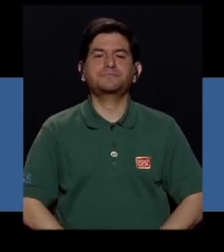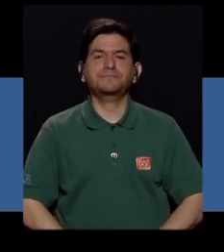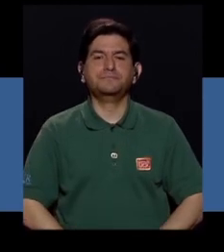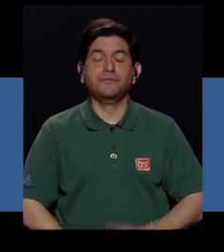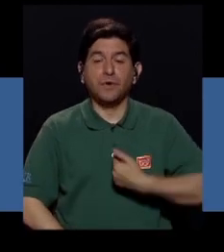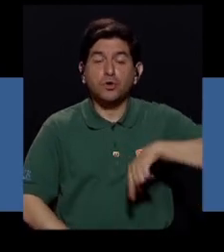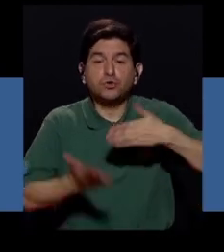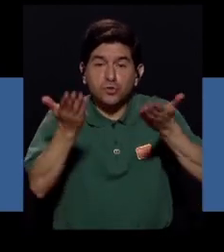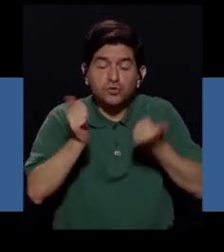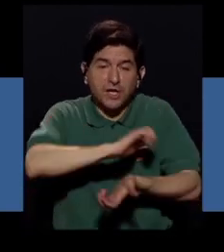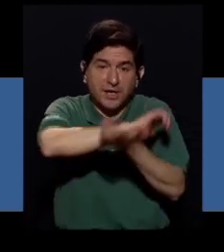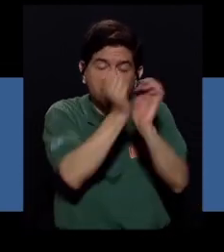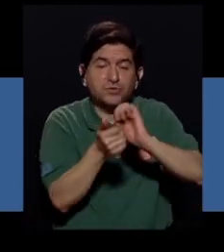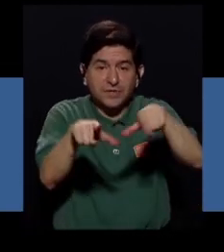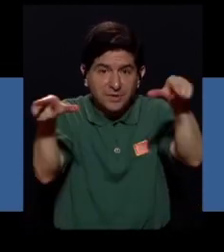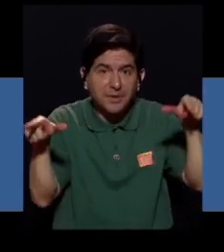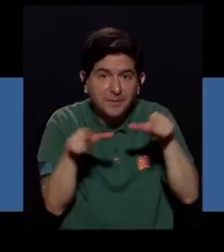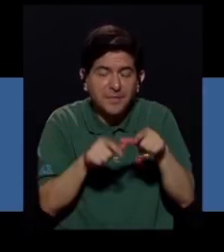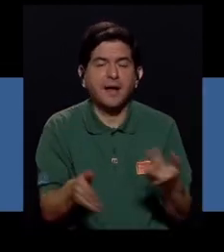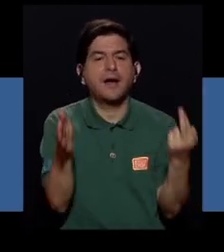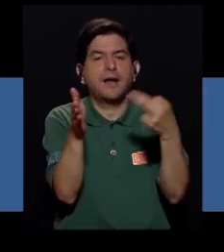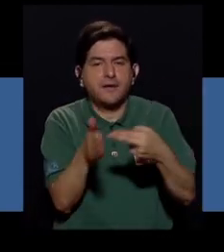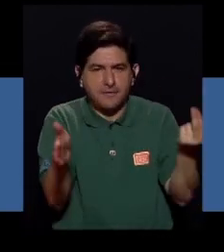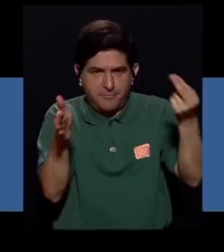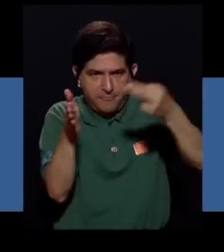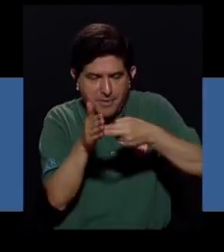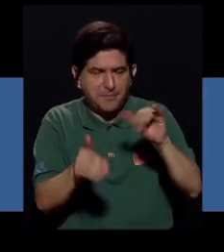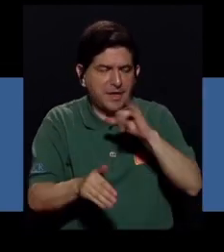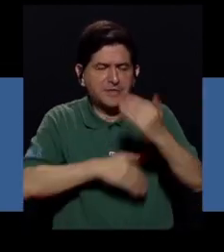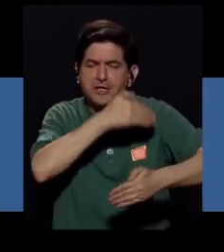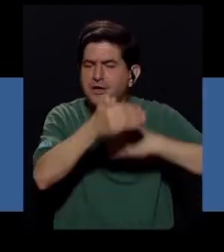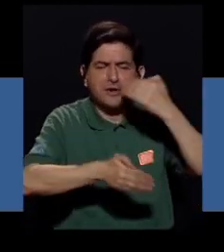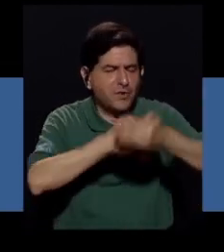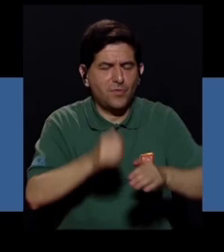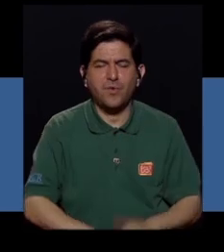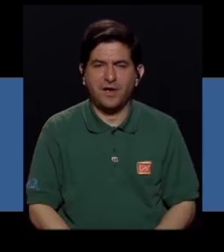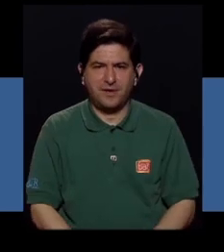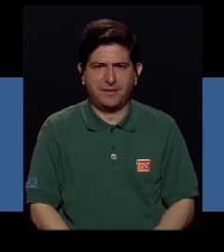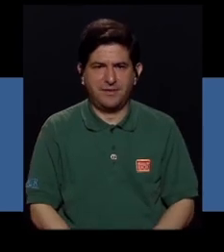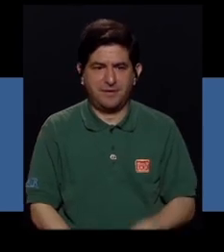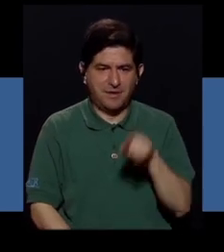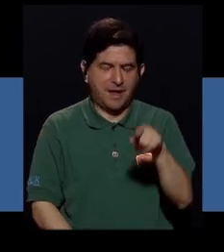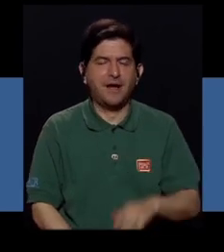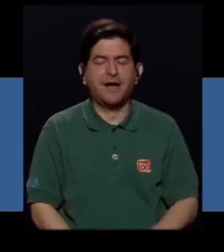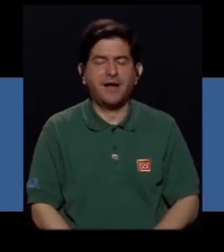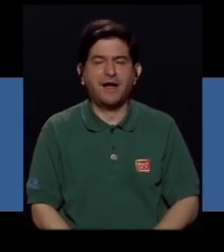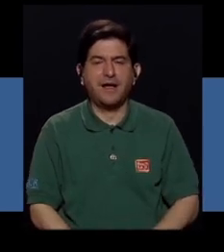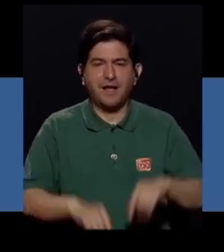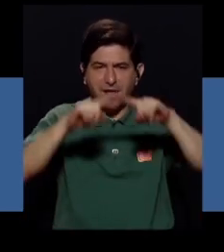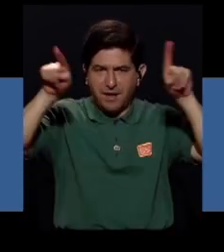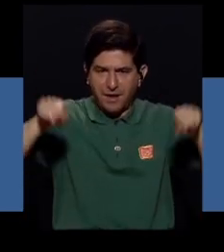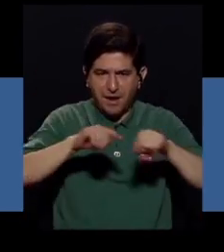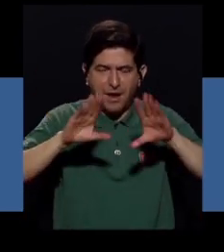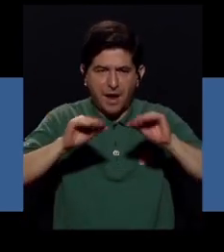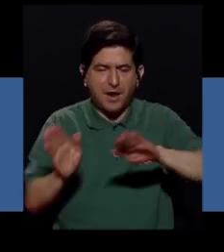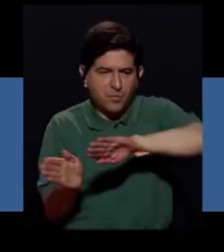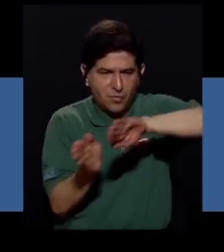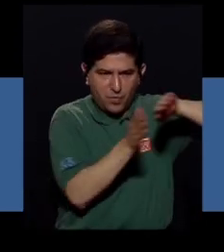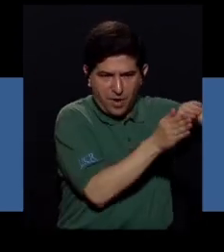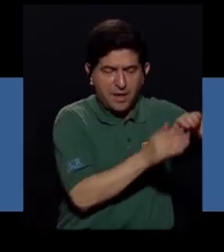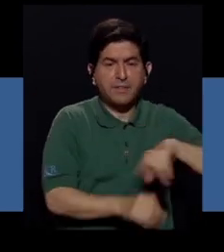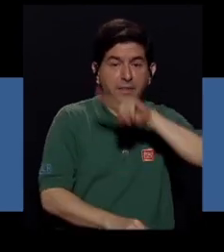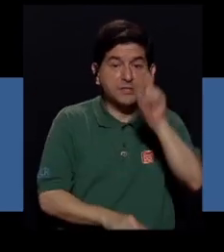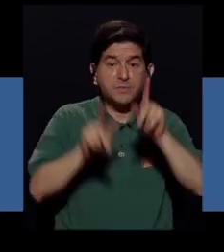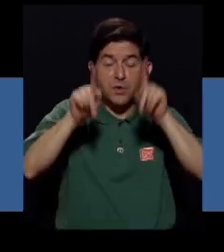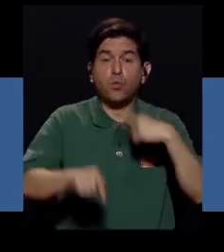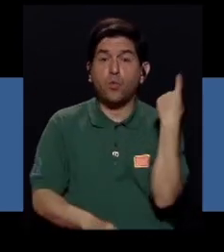Si quisiéramos cambiarla de posición, repetimos básicamente los mismos pasos. Vamos a retirar las almohadas. Siempre hay que estarle